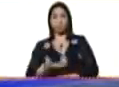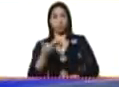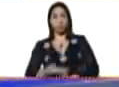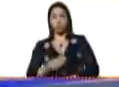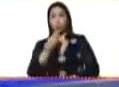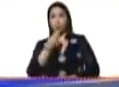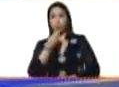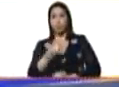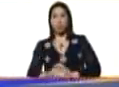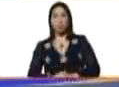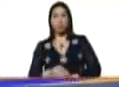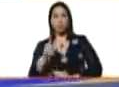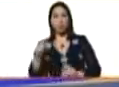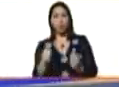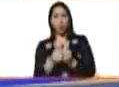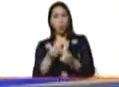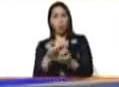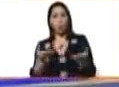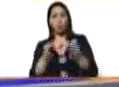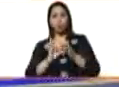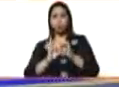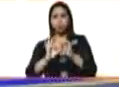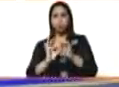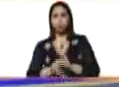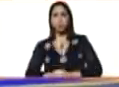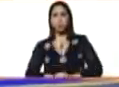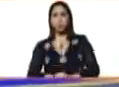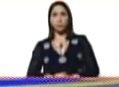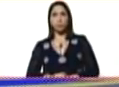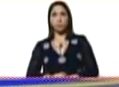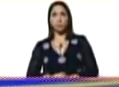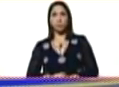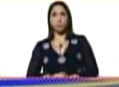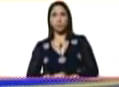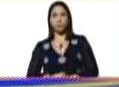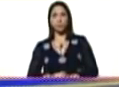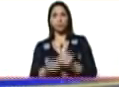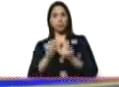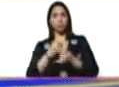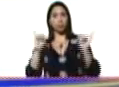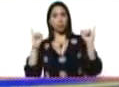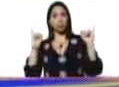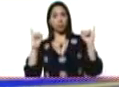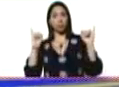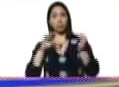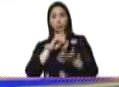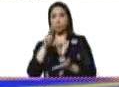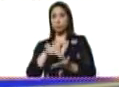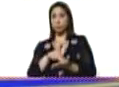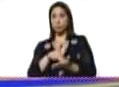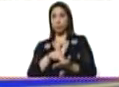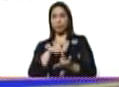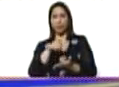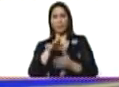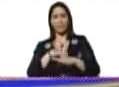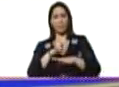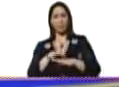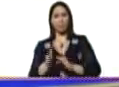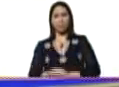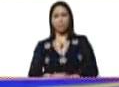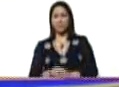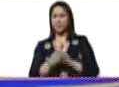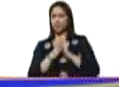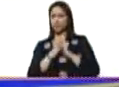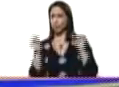alimentos, y con ello consolidar la independencia nacional. Eso ha ocurrido en todas